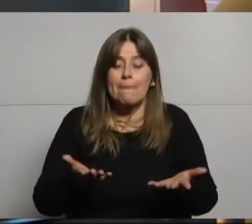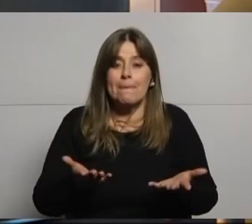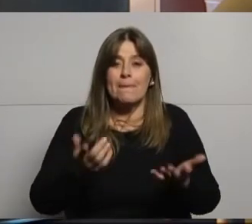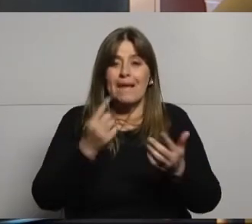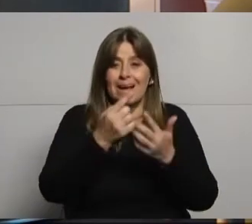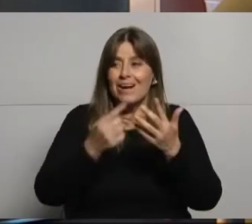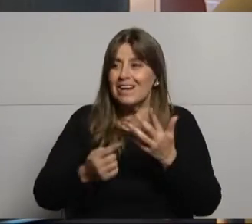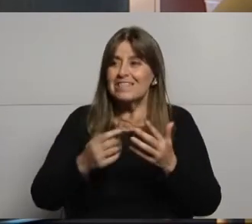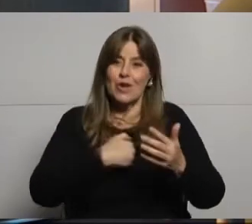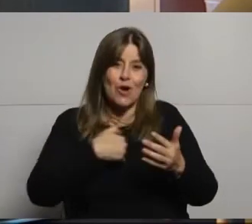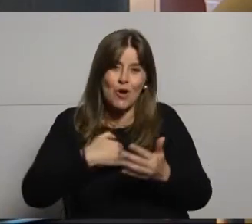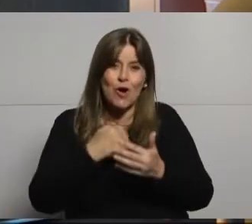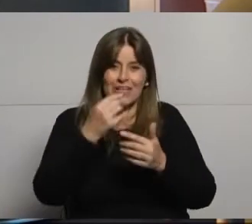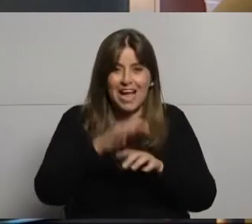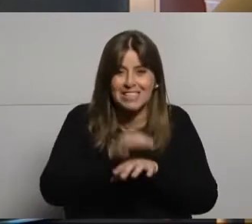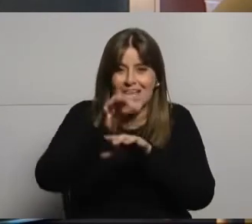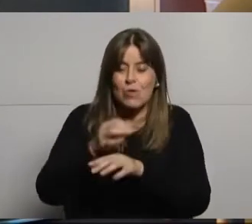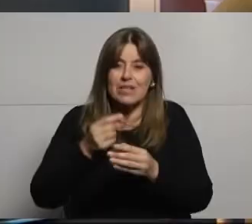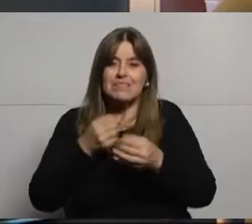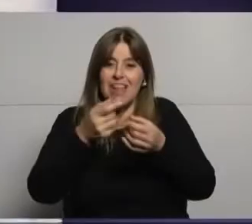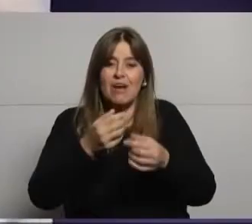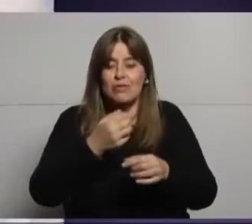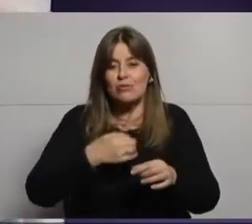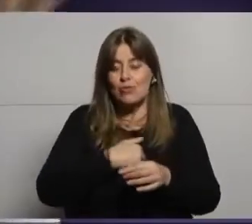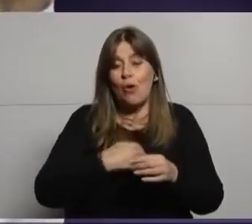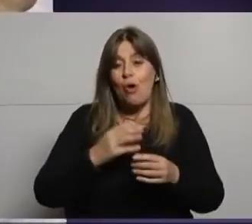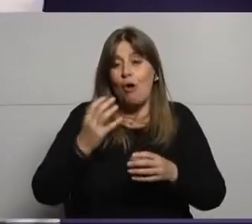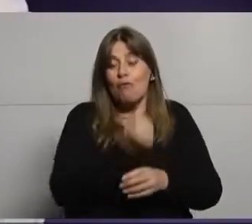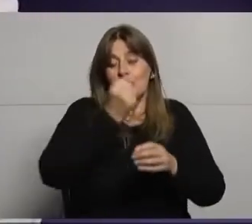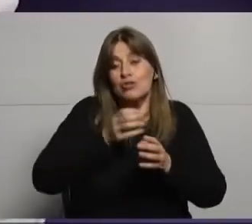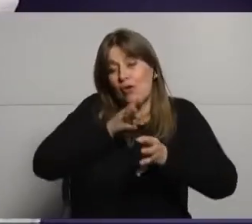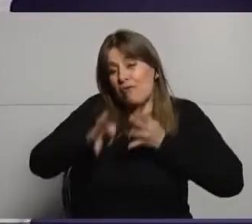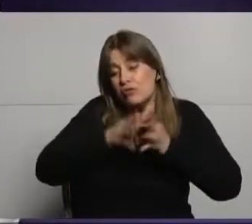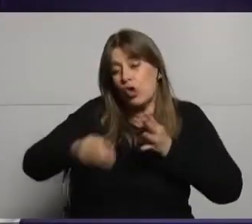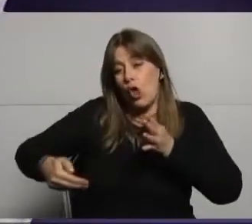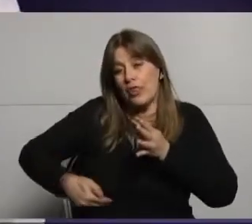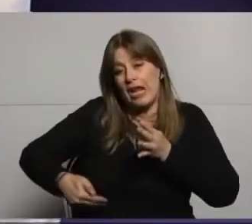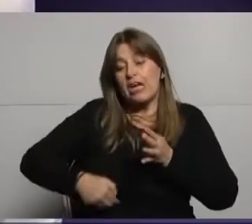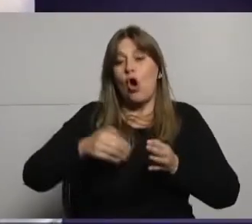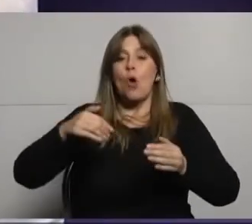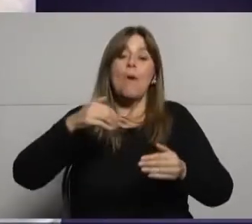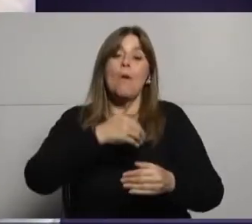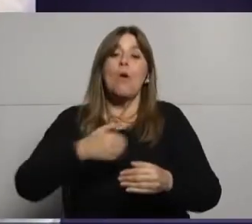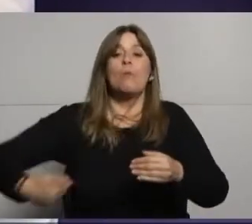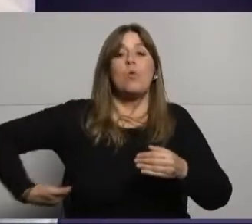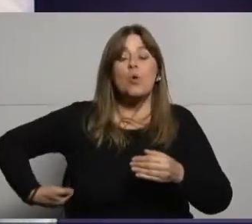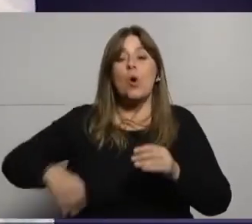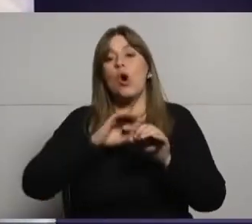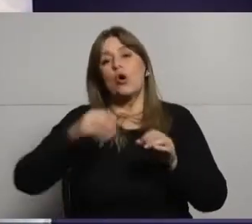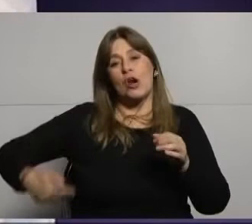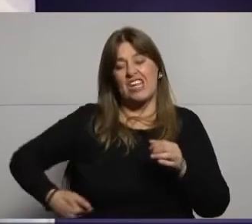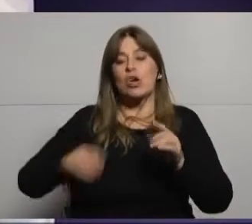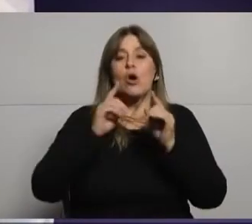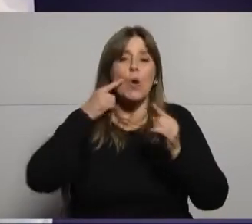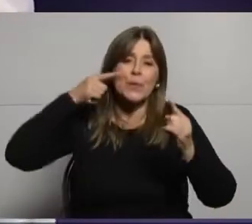cada una tiene su rol. Sí, claro. y logran la función del hígado o del riñón o del pulmón o de lo que sea. El objetivo